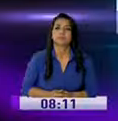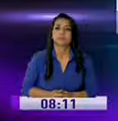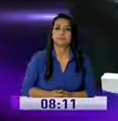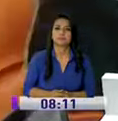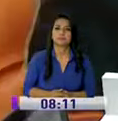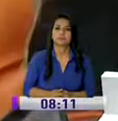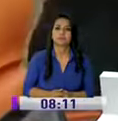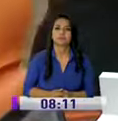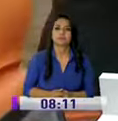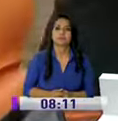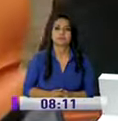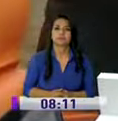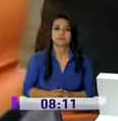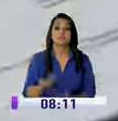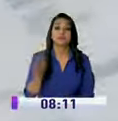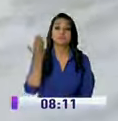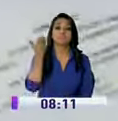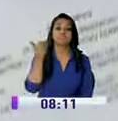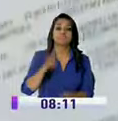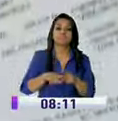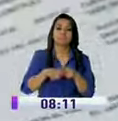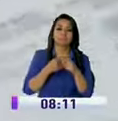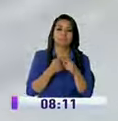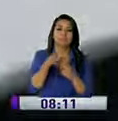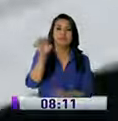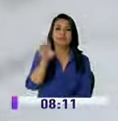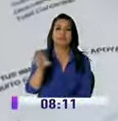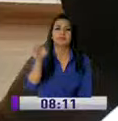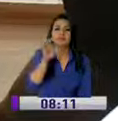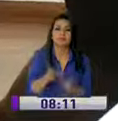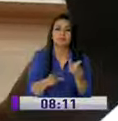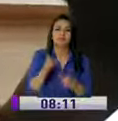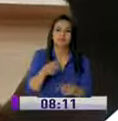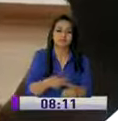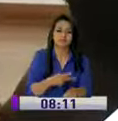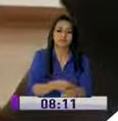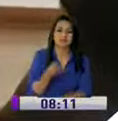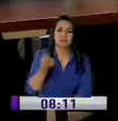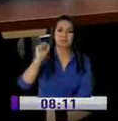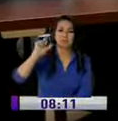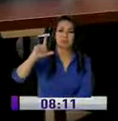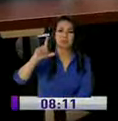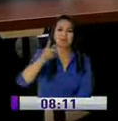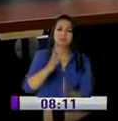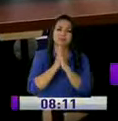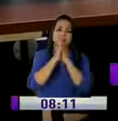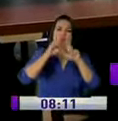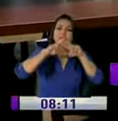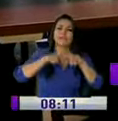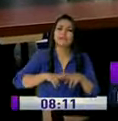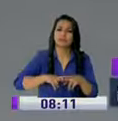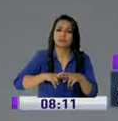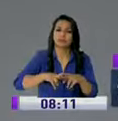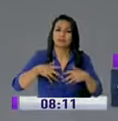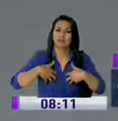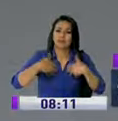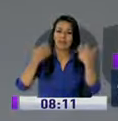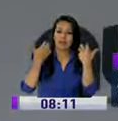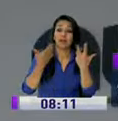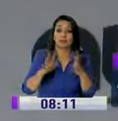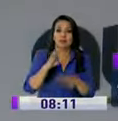Luego de los reclamos suscitados a inicios del año por el aumento exagerado en los avalúos prediales, el municipio de Quito habilitó la página web